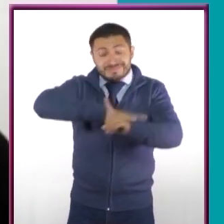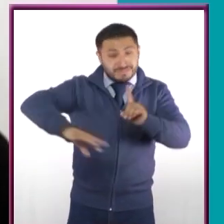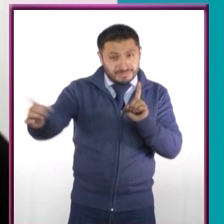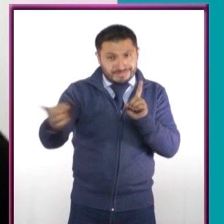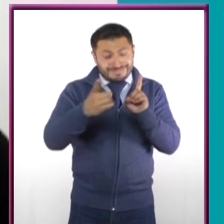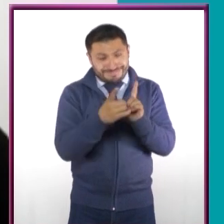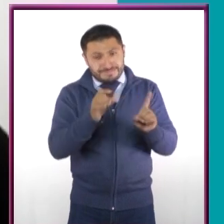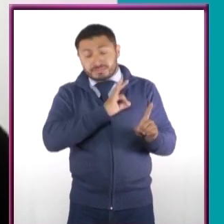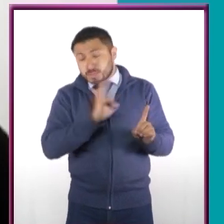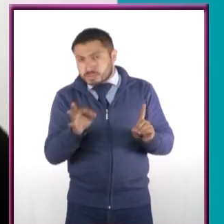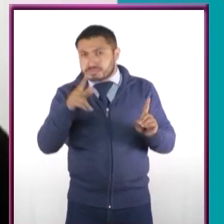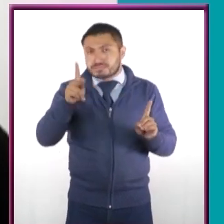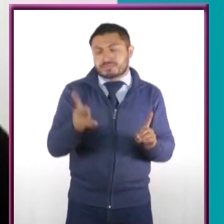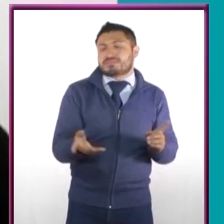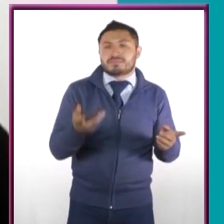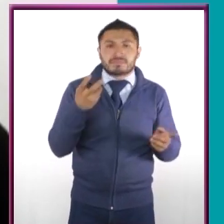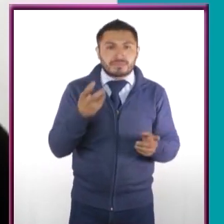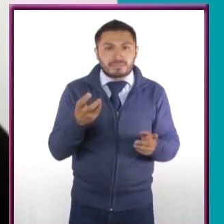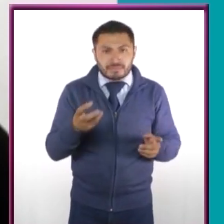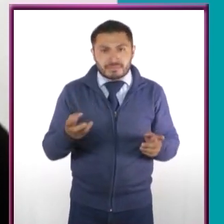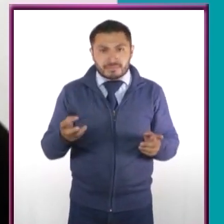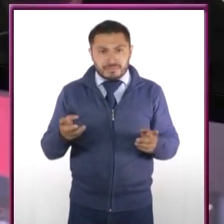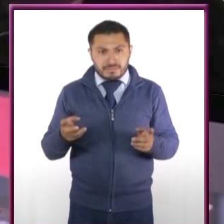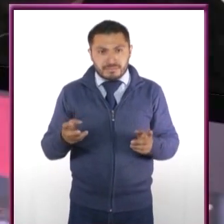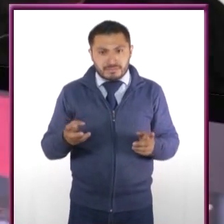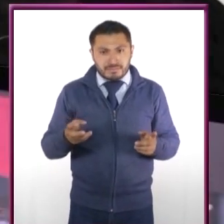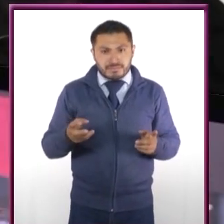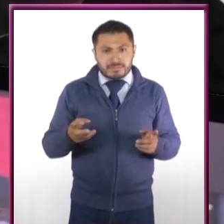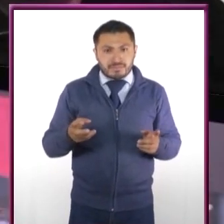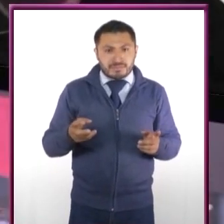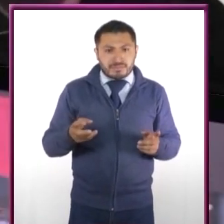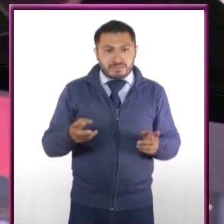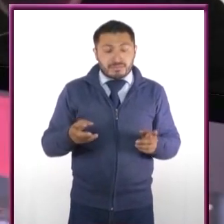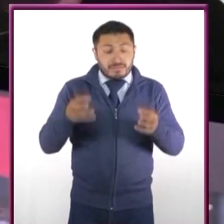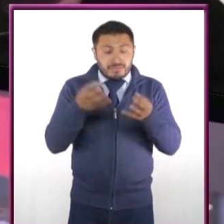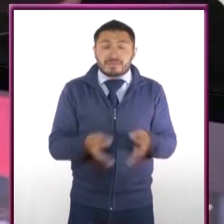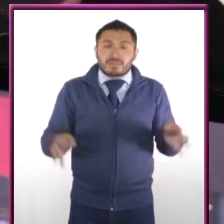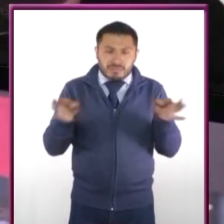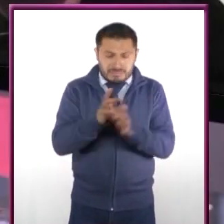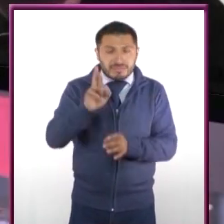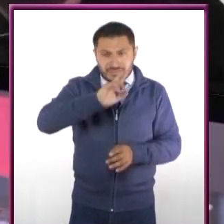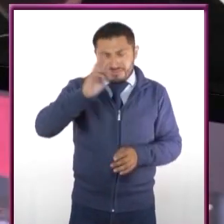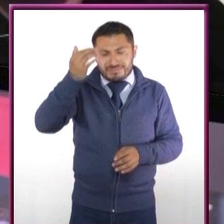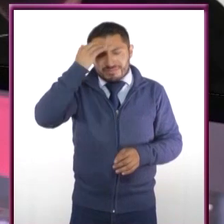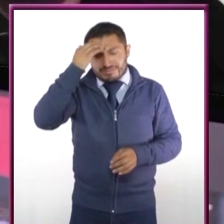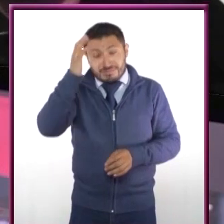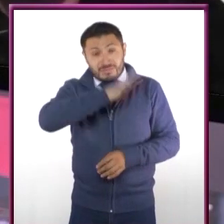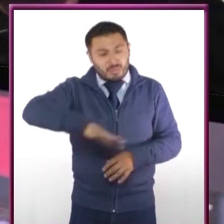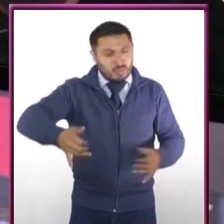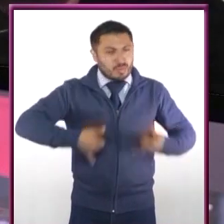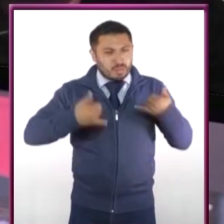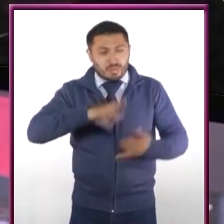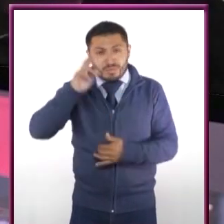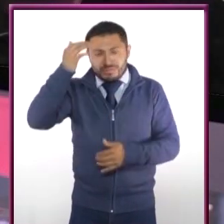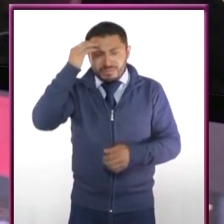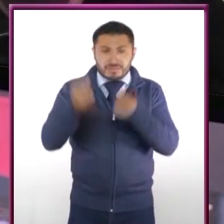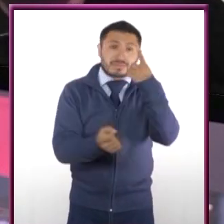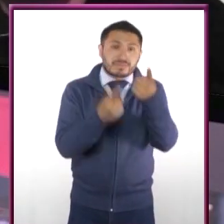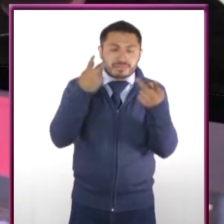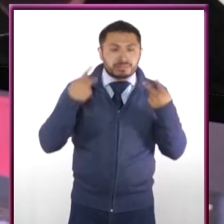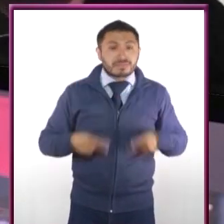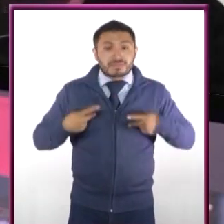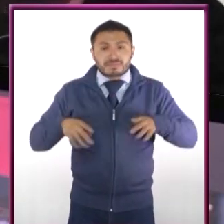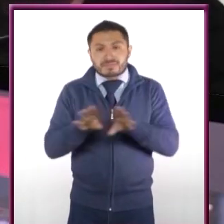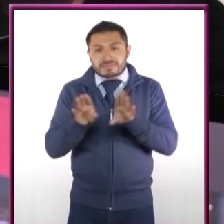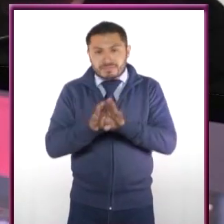puede ayudar. Sin embargo, que es importante que ellos reconozcan que hay personas que